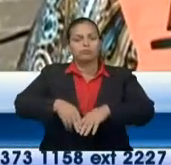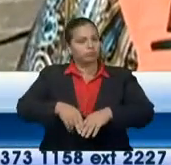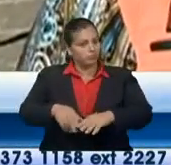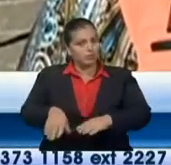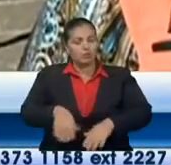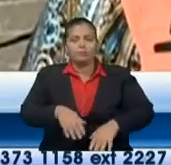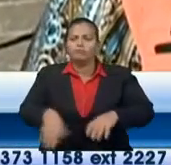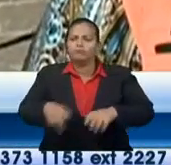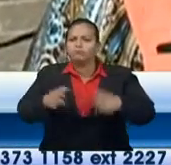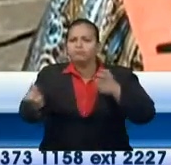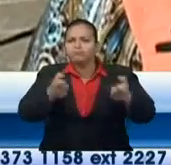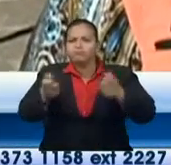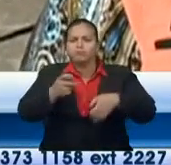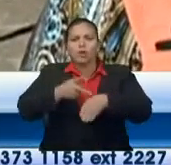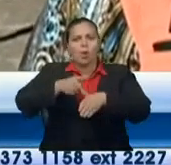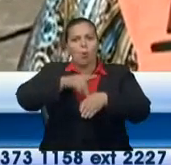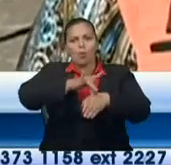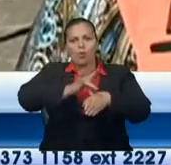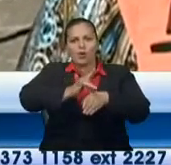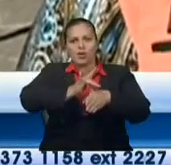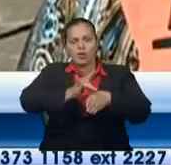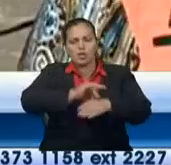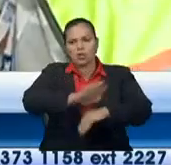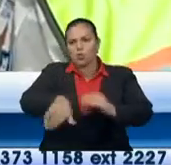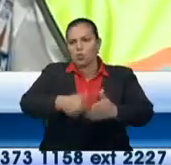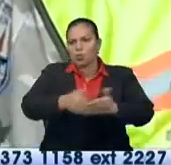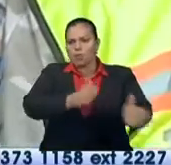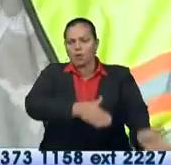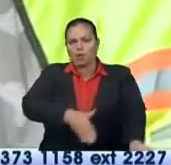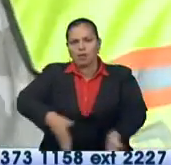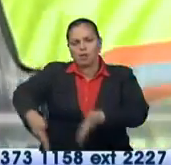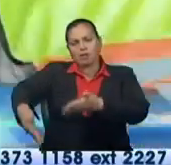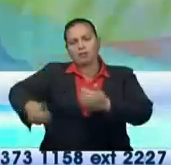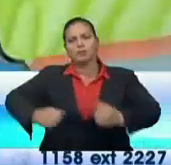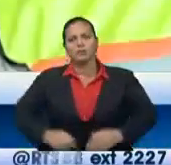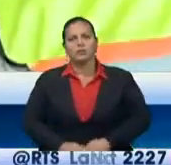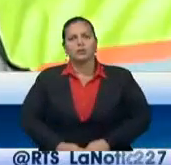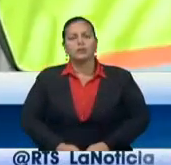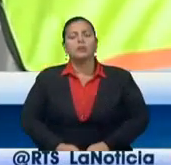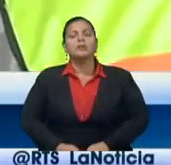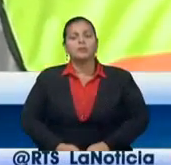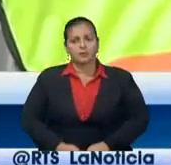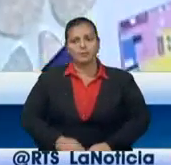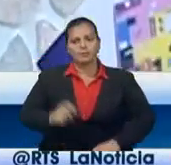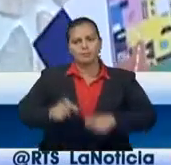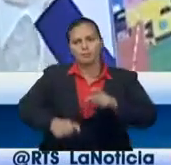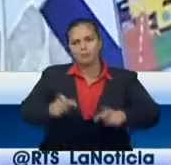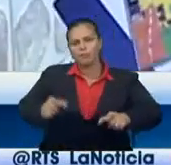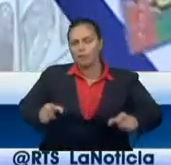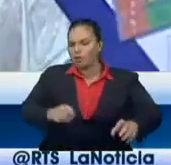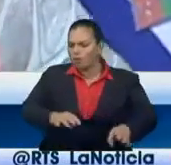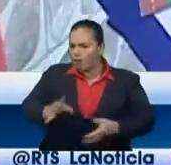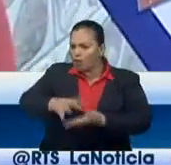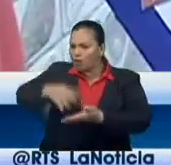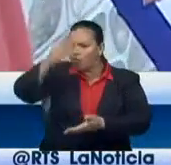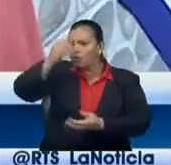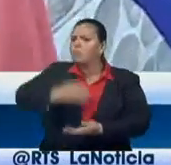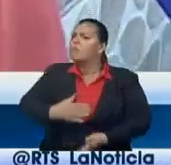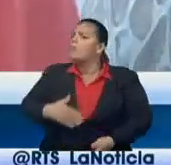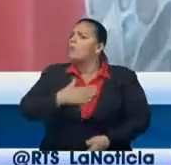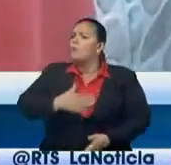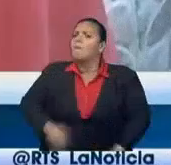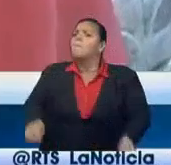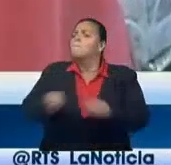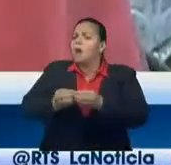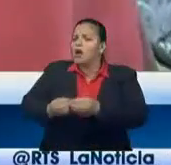a 350 familias aproximadamente. La ciudadanía demanda mayor información, dice que la poca que tiene, en muchos